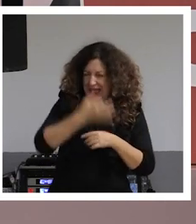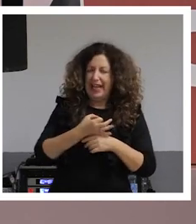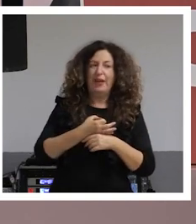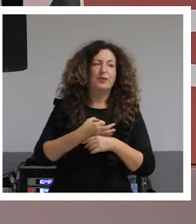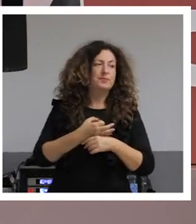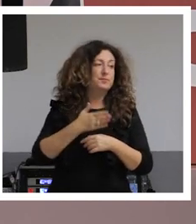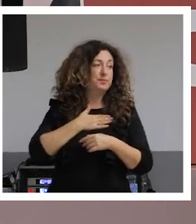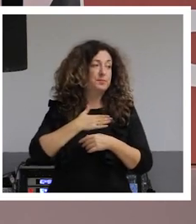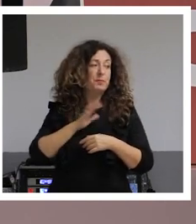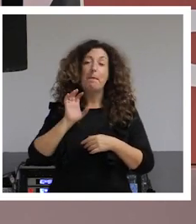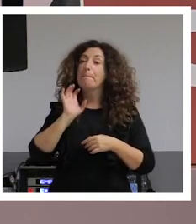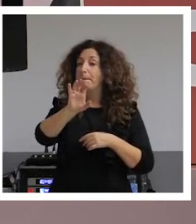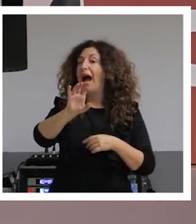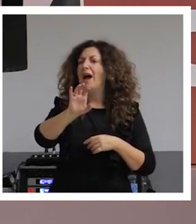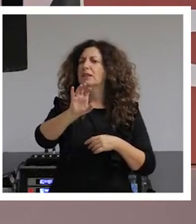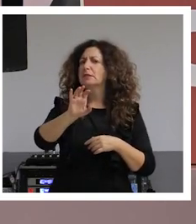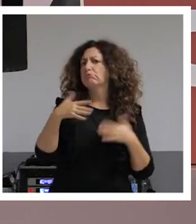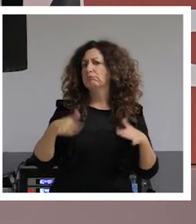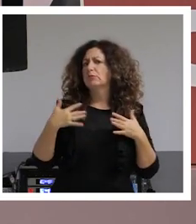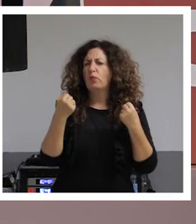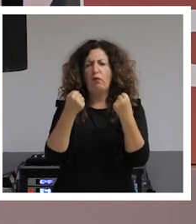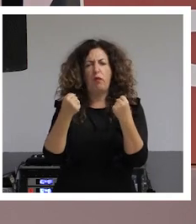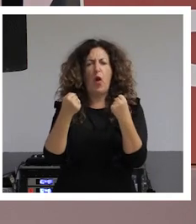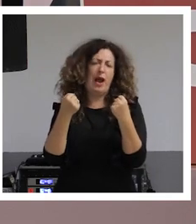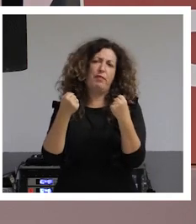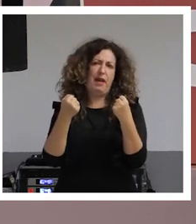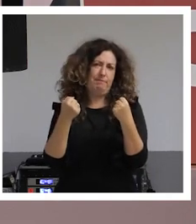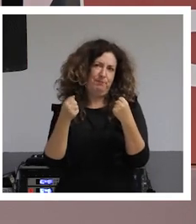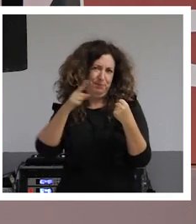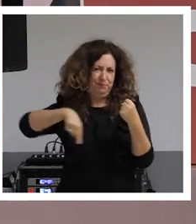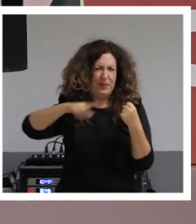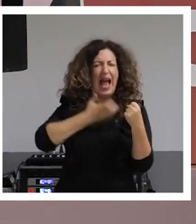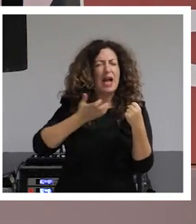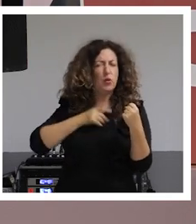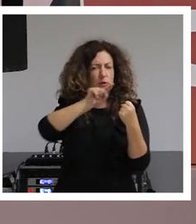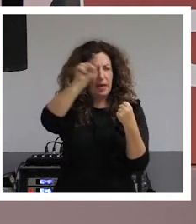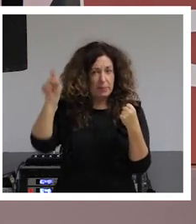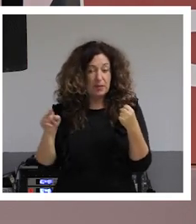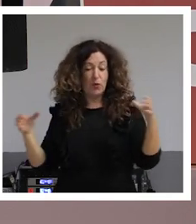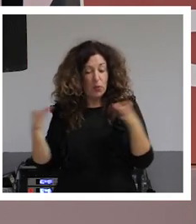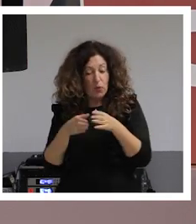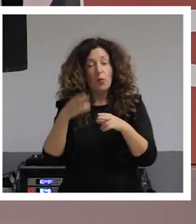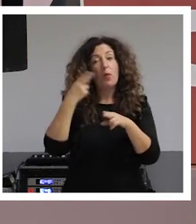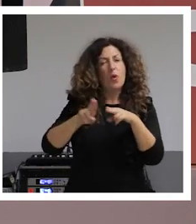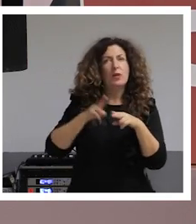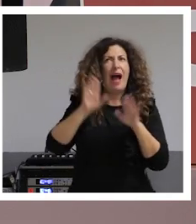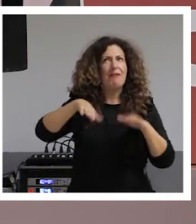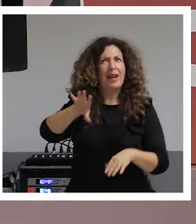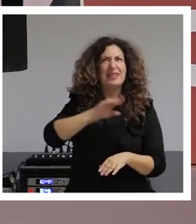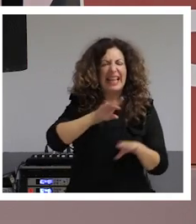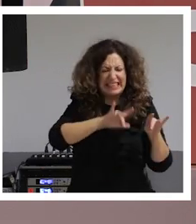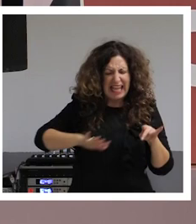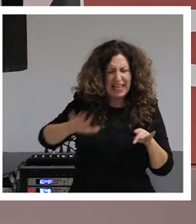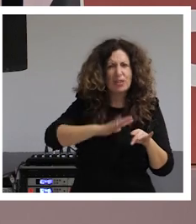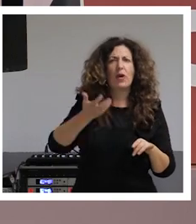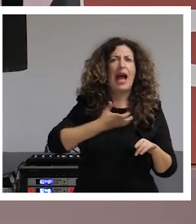una formación nuestro país tiene ahí una fuerza con los ayuntamientos muy importantes creo que nuestra formación política que por fin ha entendido que el territorio los